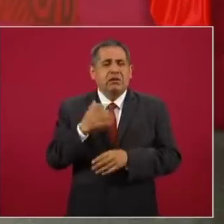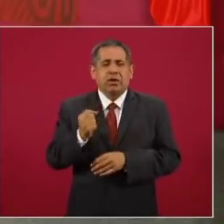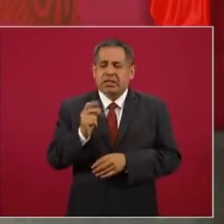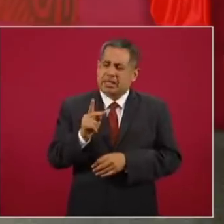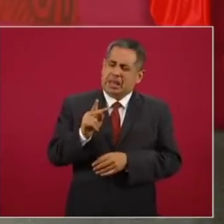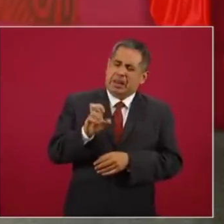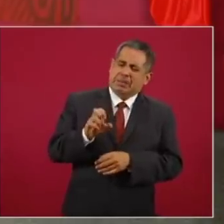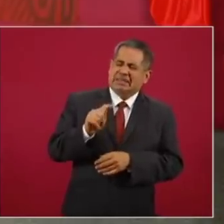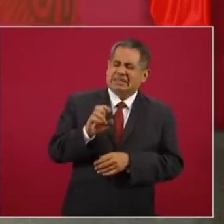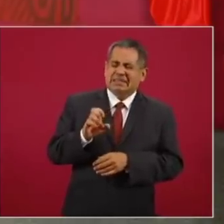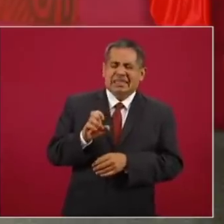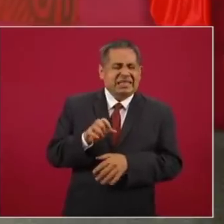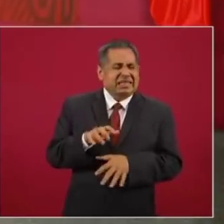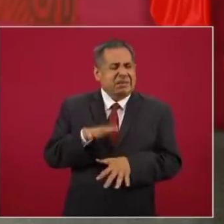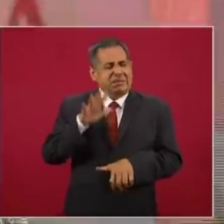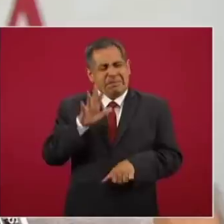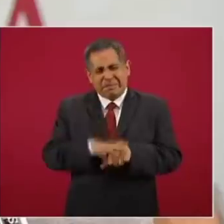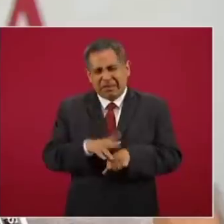más